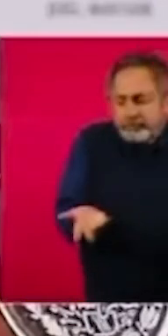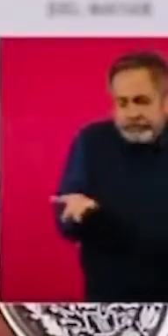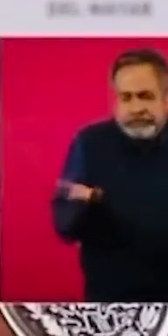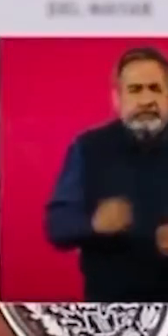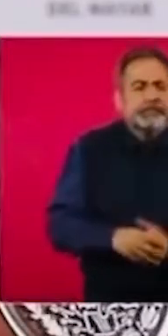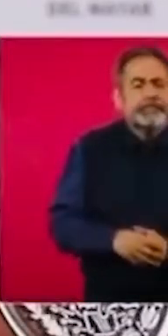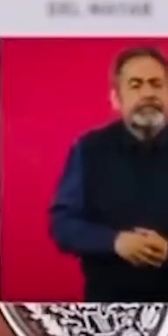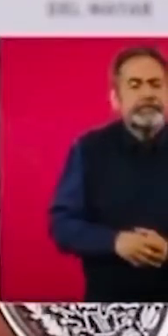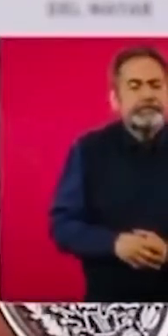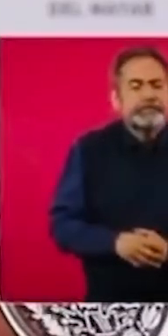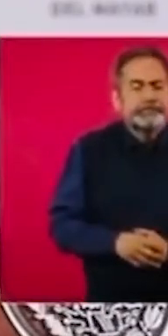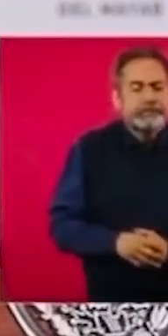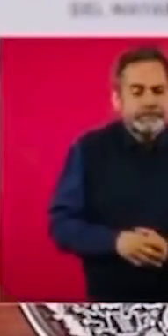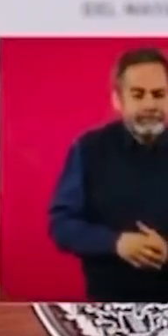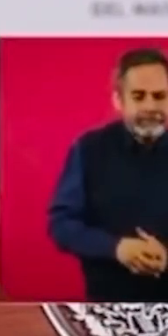porque